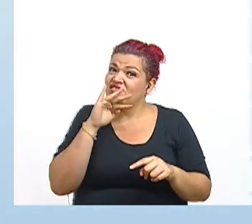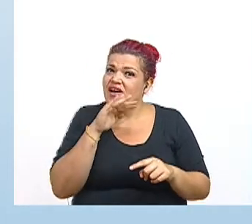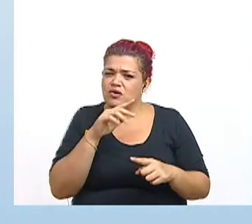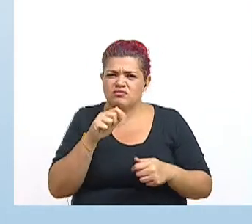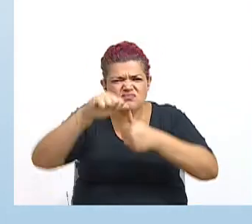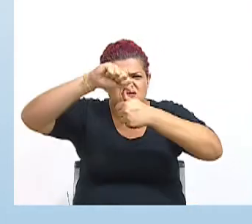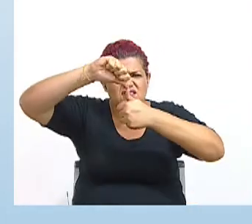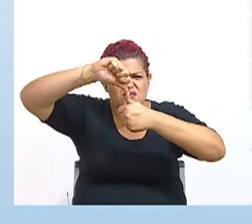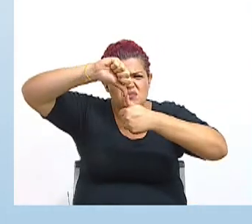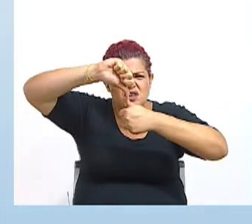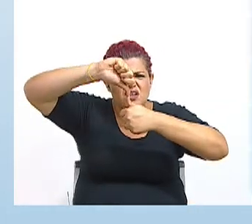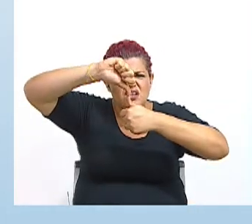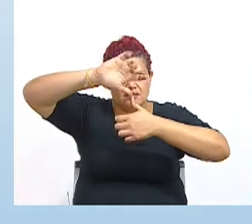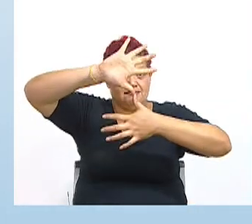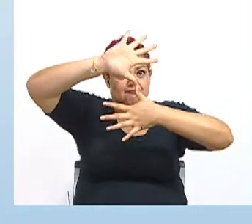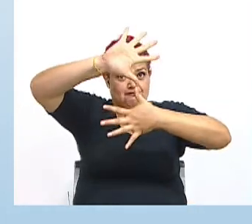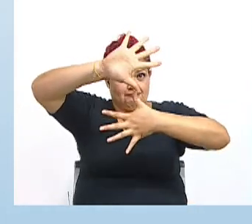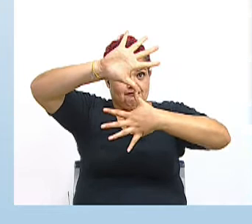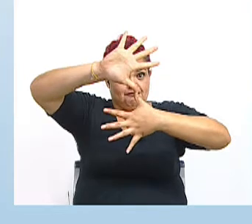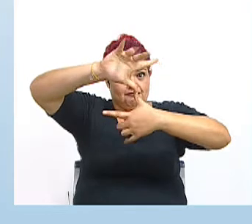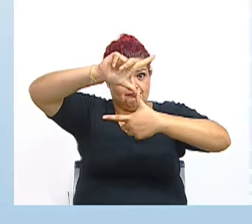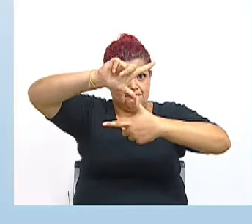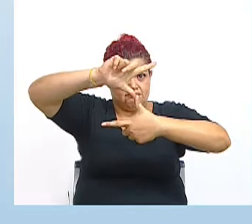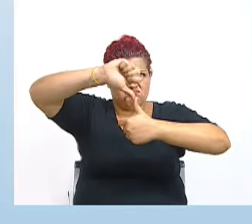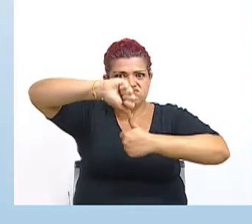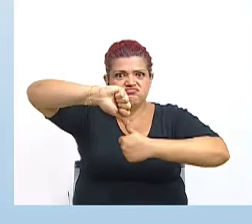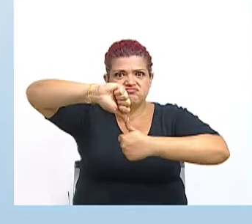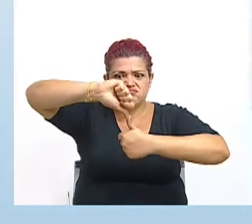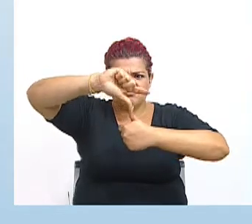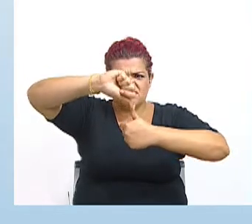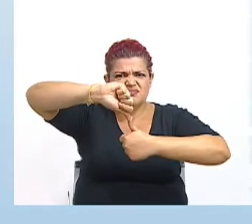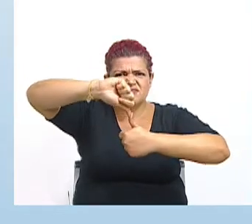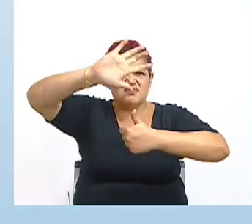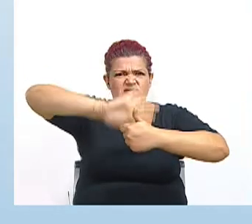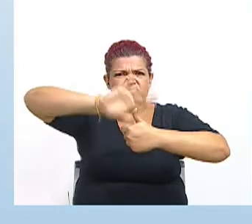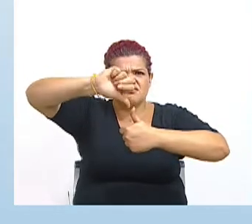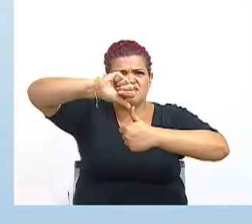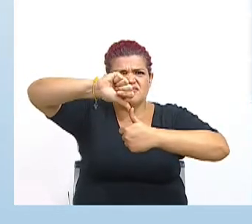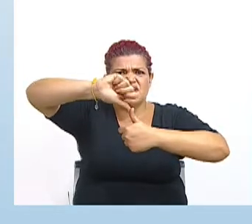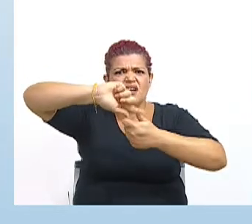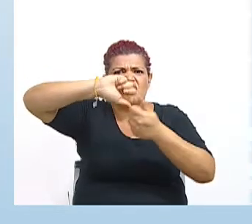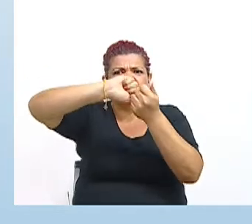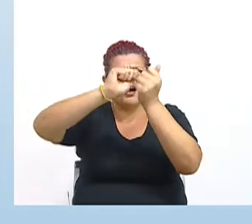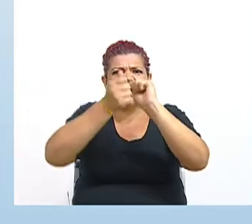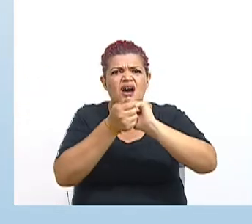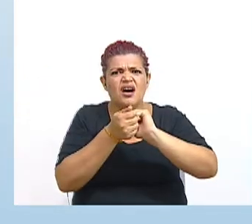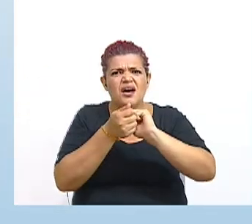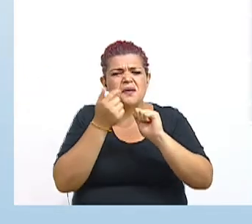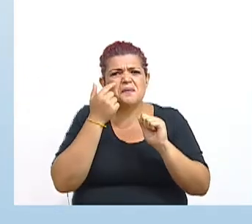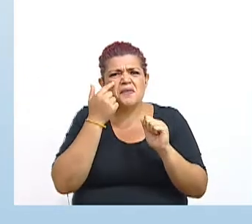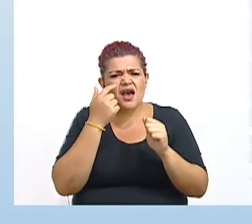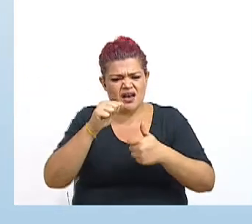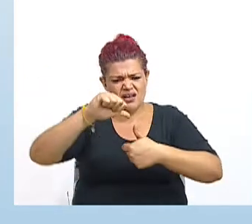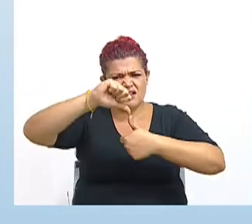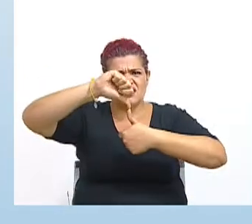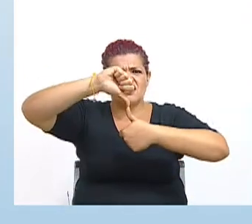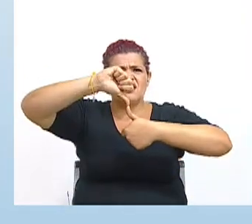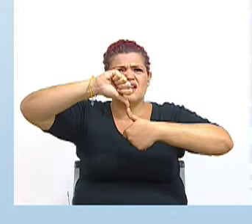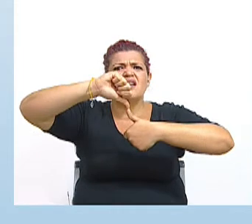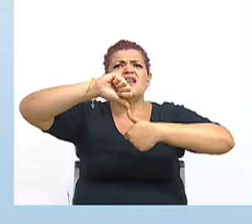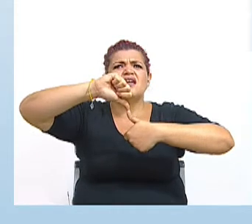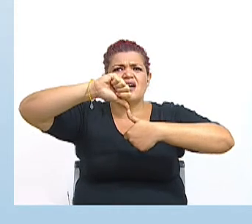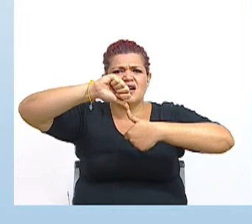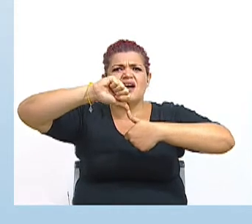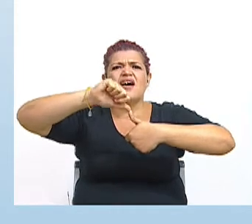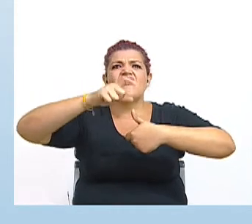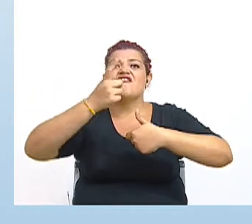Centroamérica y a Costa Rica, el panorama cambia radicalmente. Aquí en las columnas que corresponden a América Central notamos